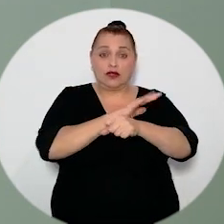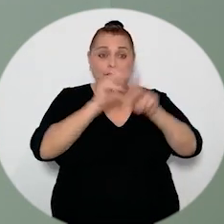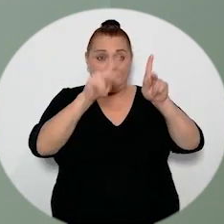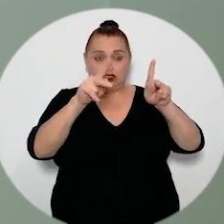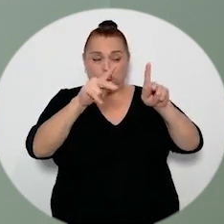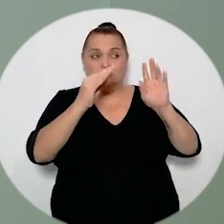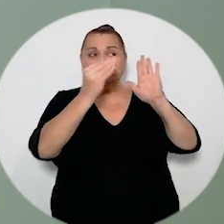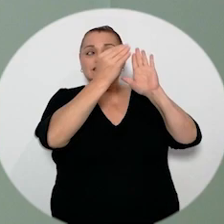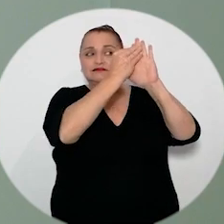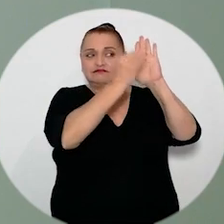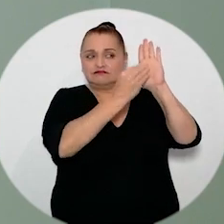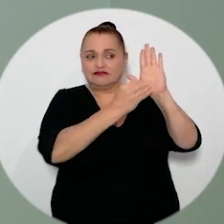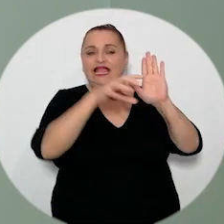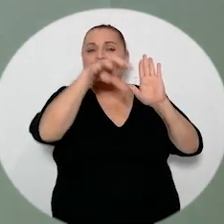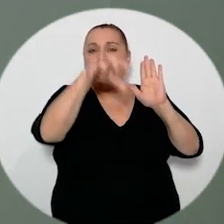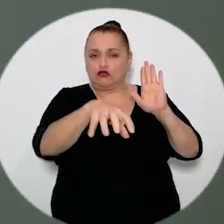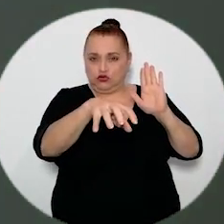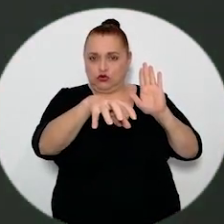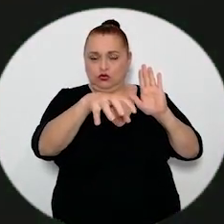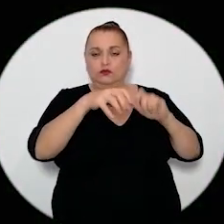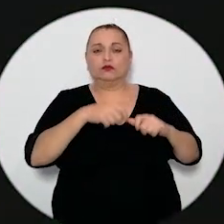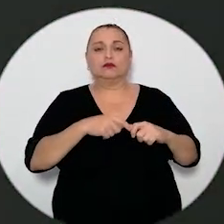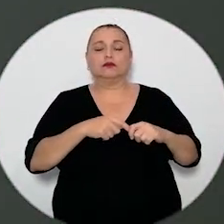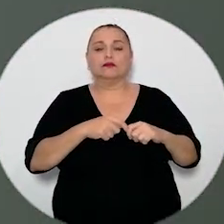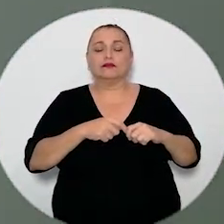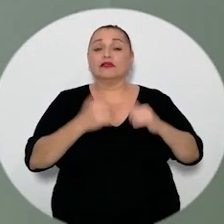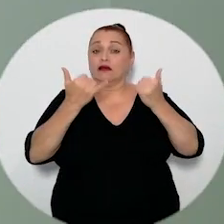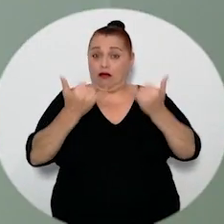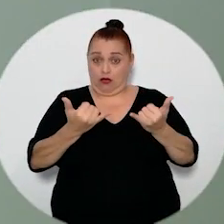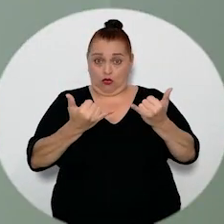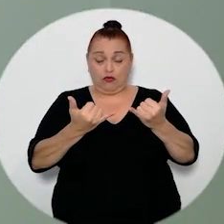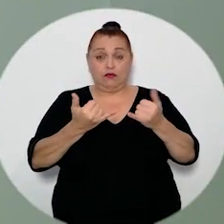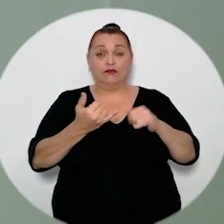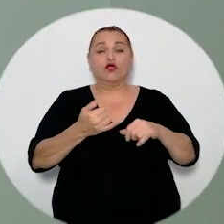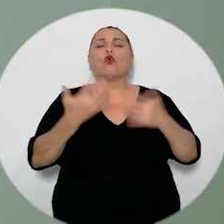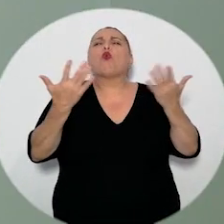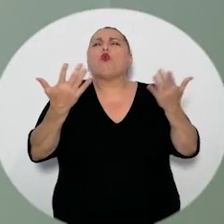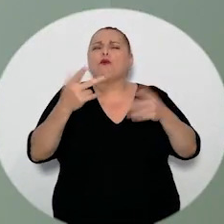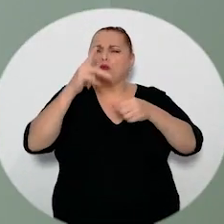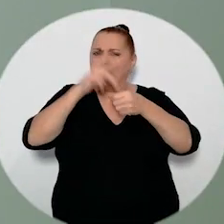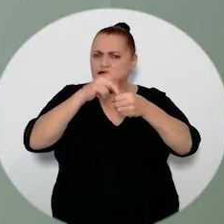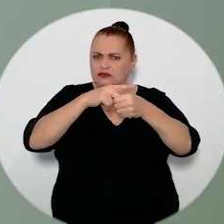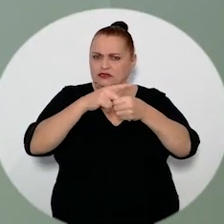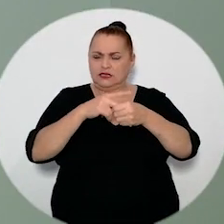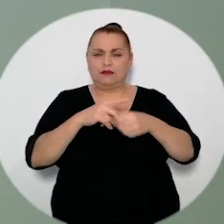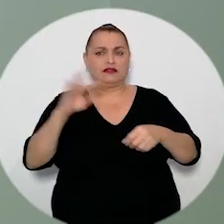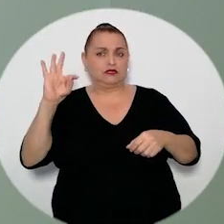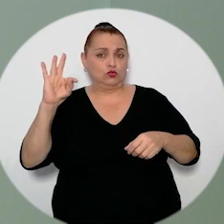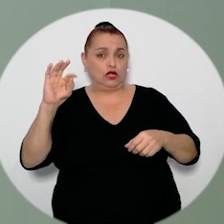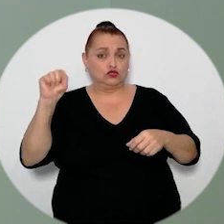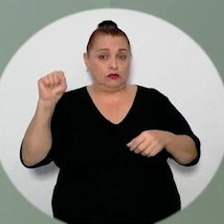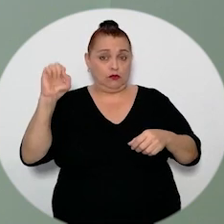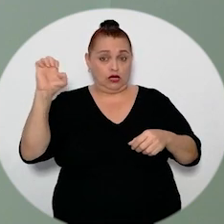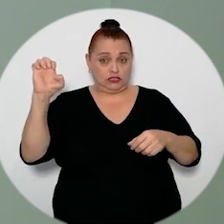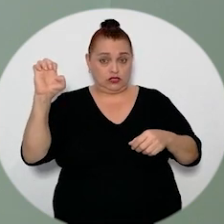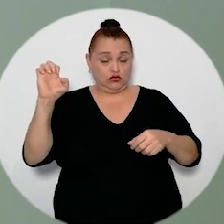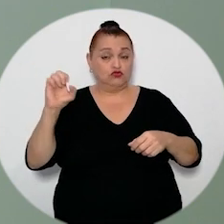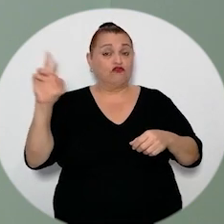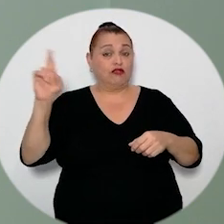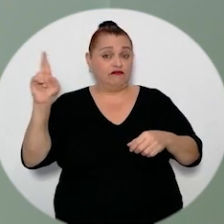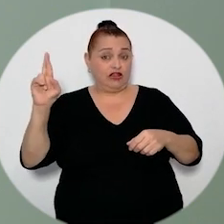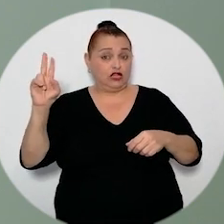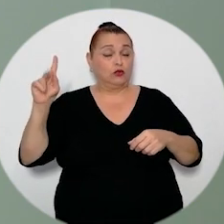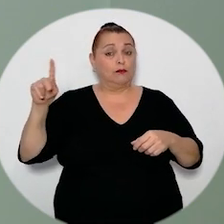total de los electores inscritos en el cantón. Ahora bien, ¿cómo participa el Tribunal Supremo de Elecciones en